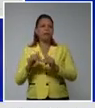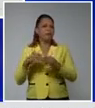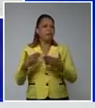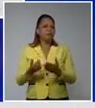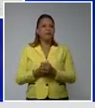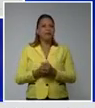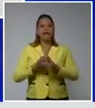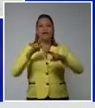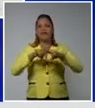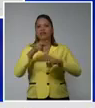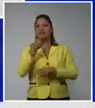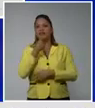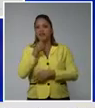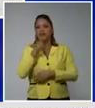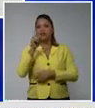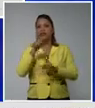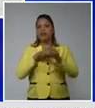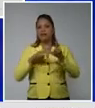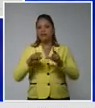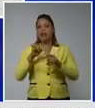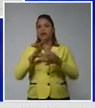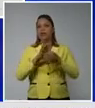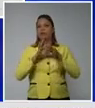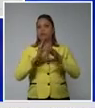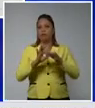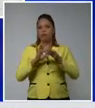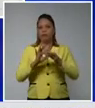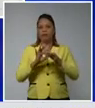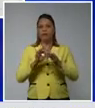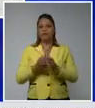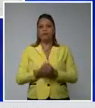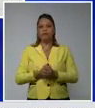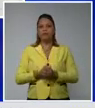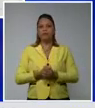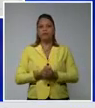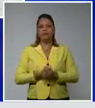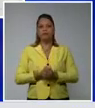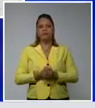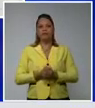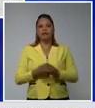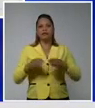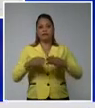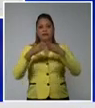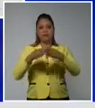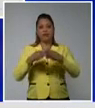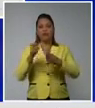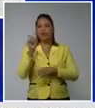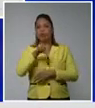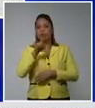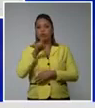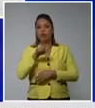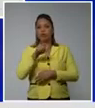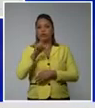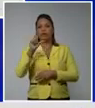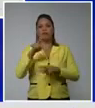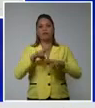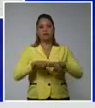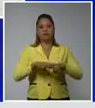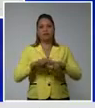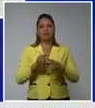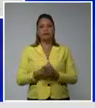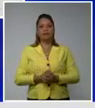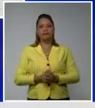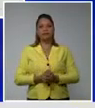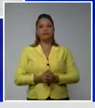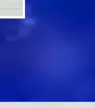Habana Vieja, Regla, Guanabacoa, San Miguel del Padrón, Cotorro, Centro Habana.